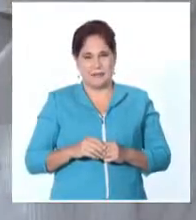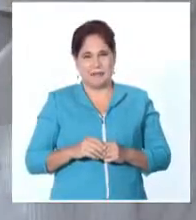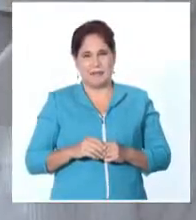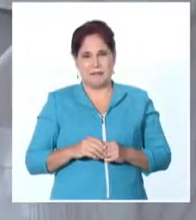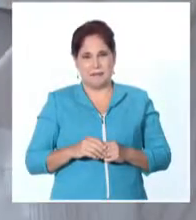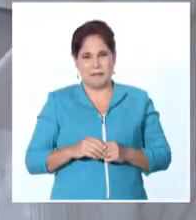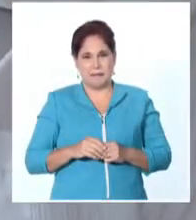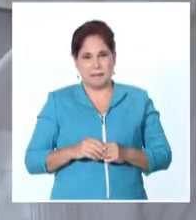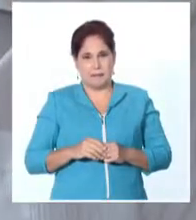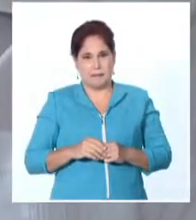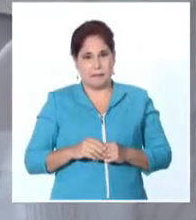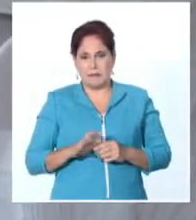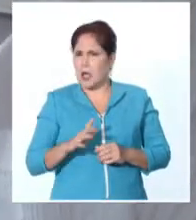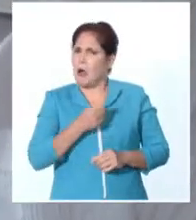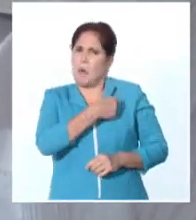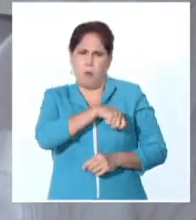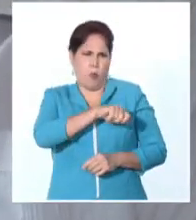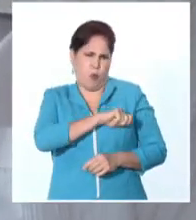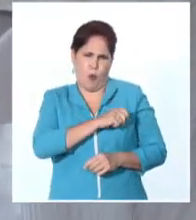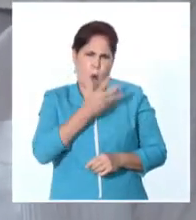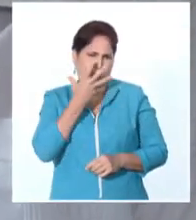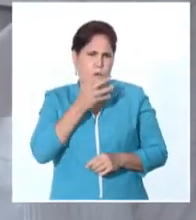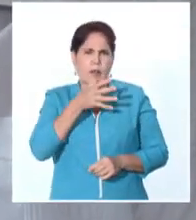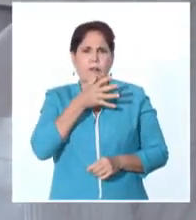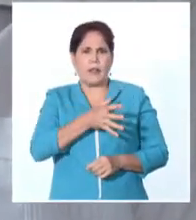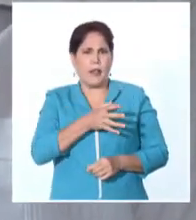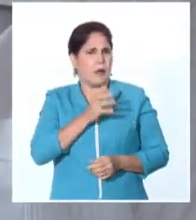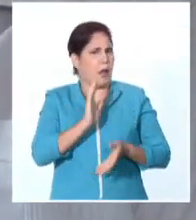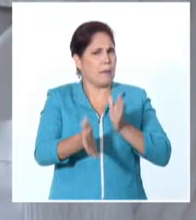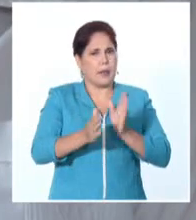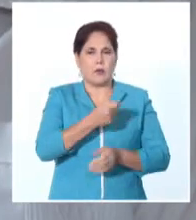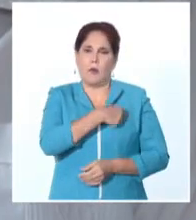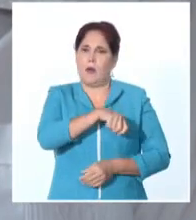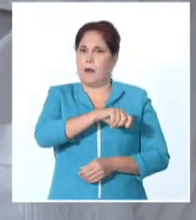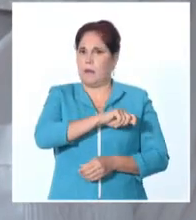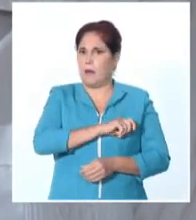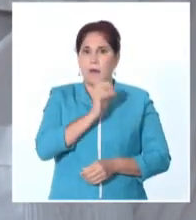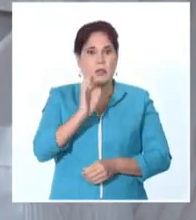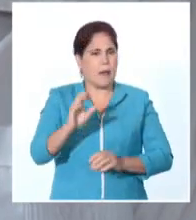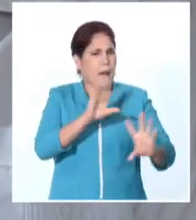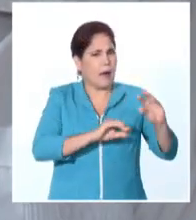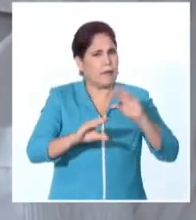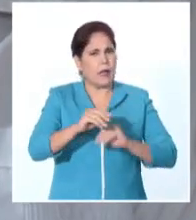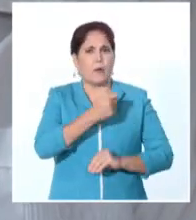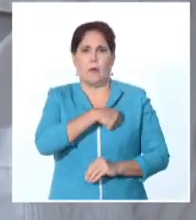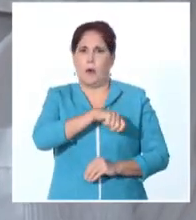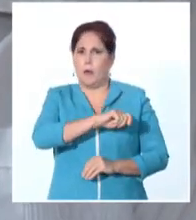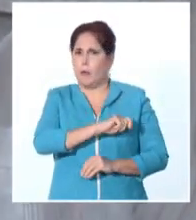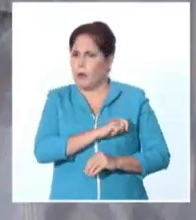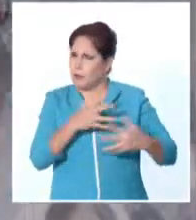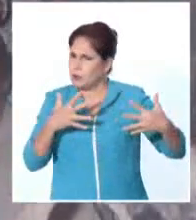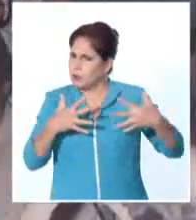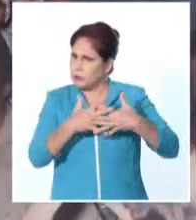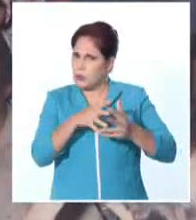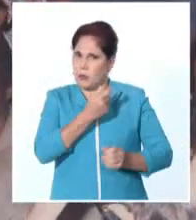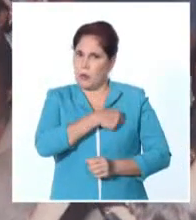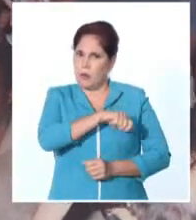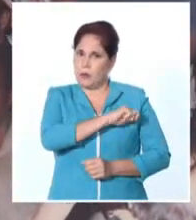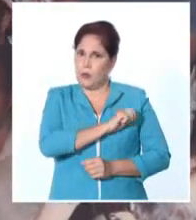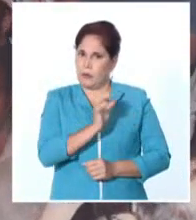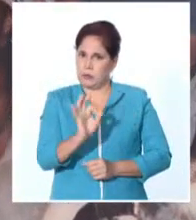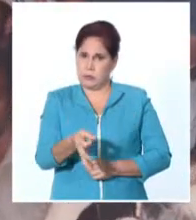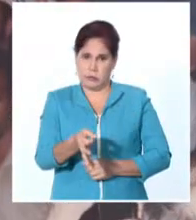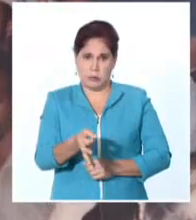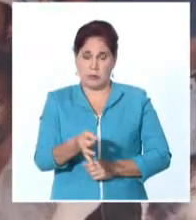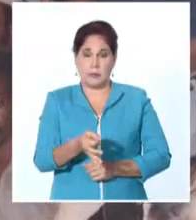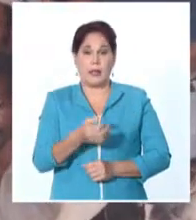Fidel gobierna con el pueblo y desde el pueblo. Fidel se pasaba la vida conversando con el pueblo, en vínculo con el pueblo. Y él